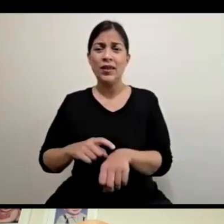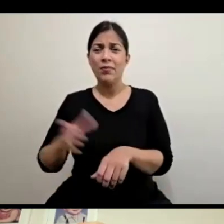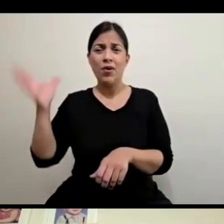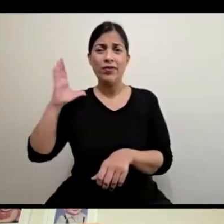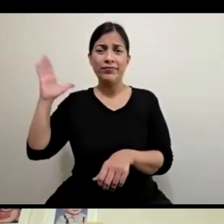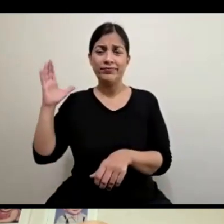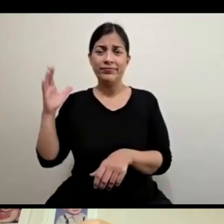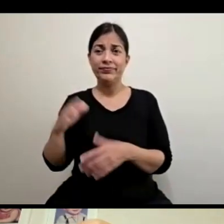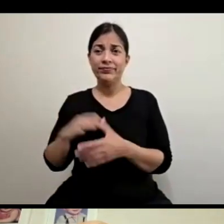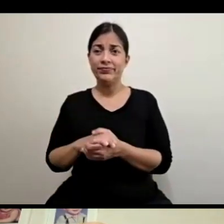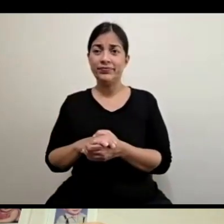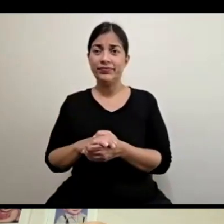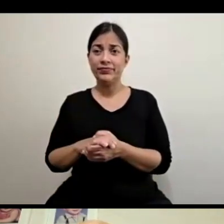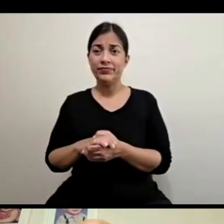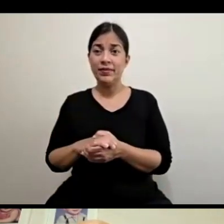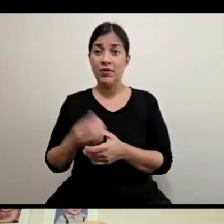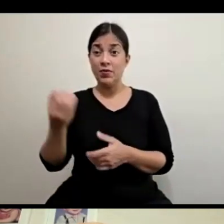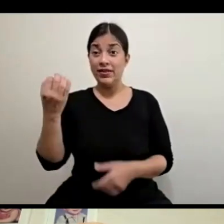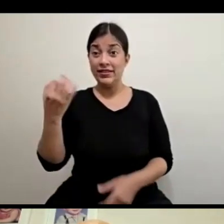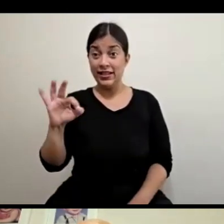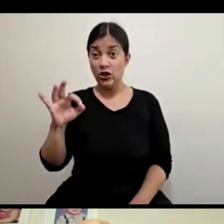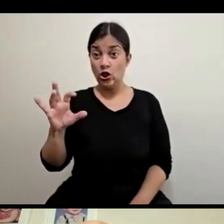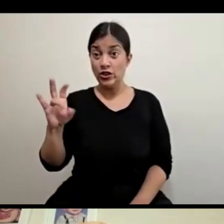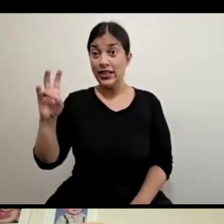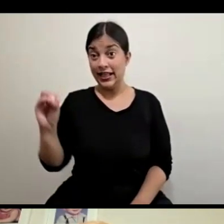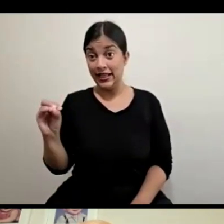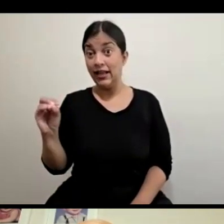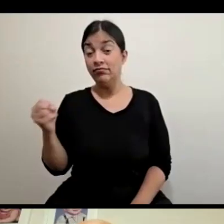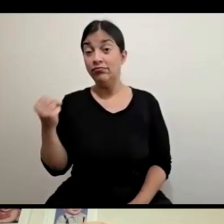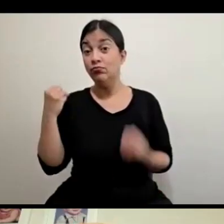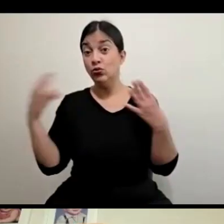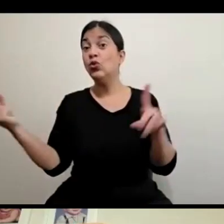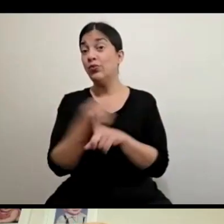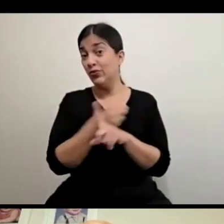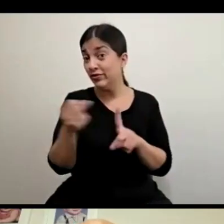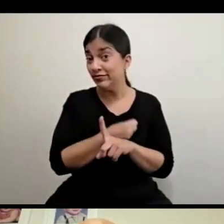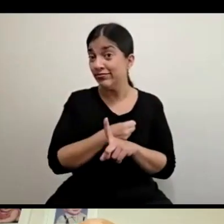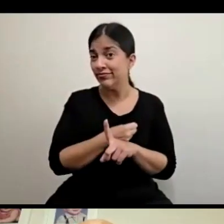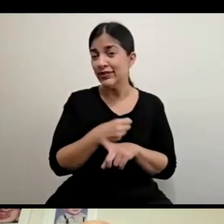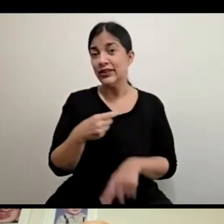la 69, el 70, eso fue violento. Así que